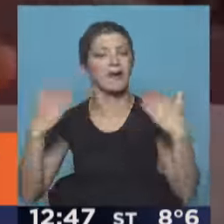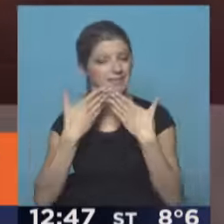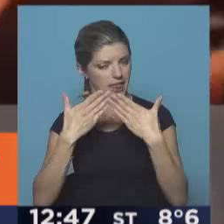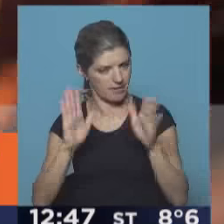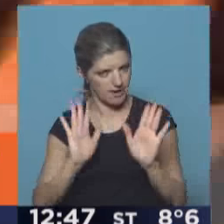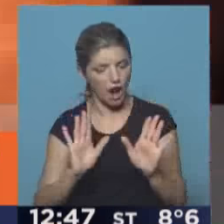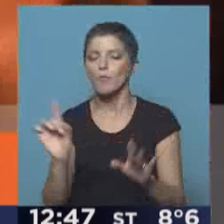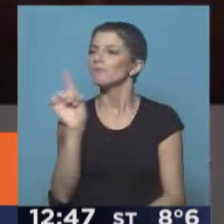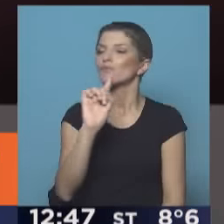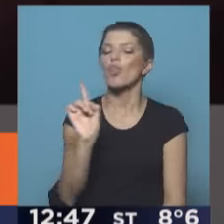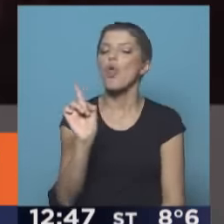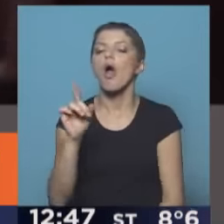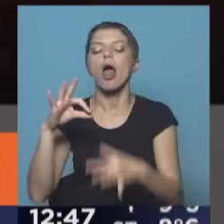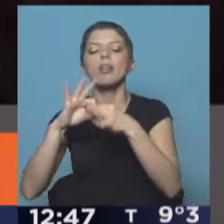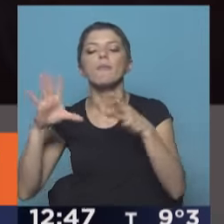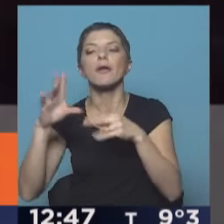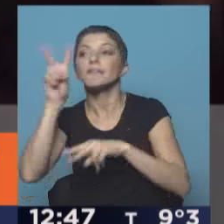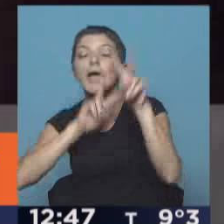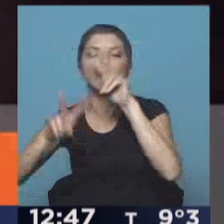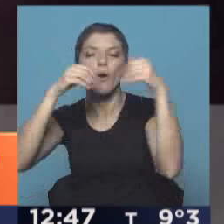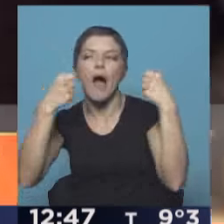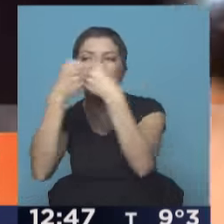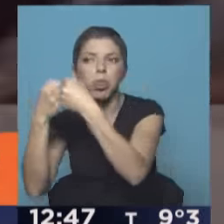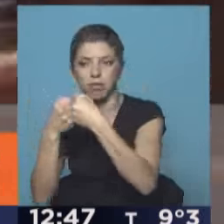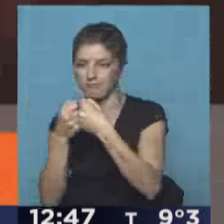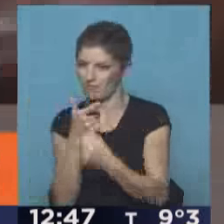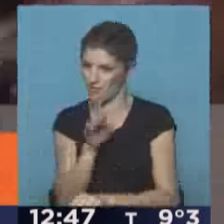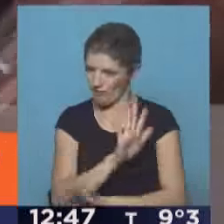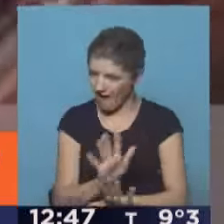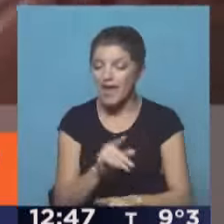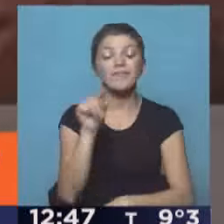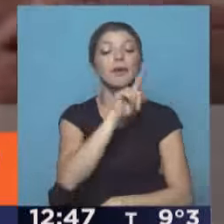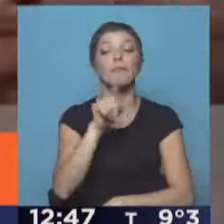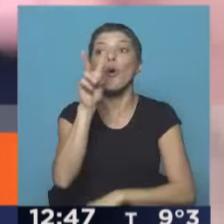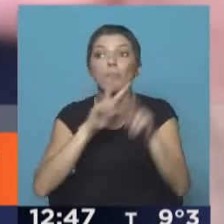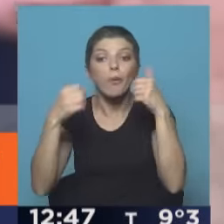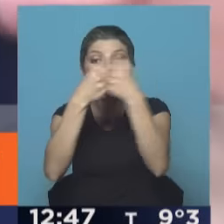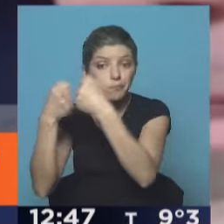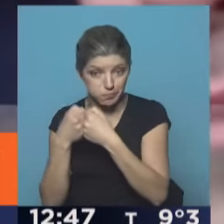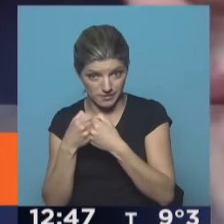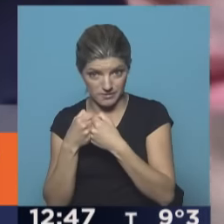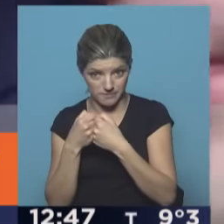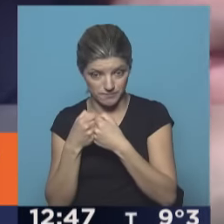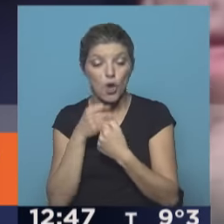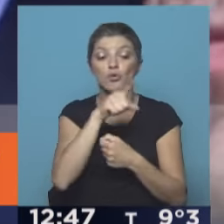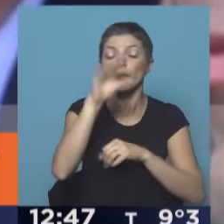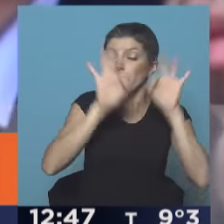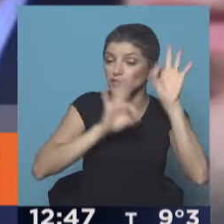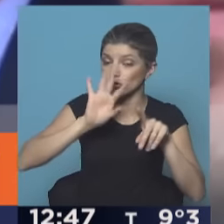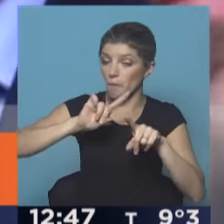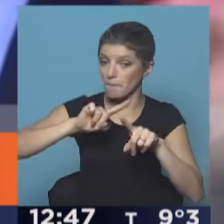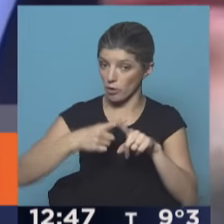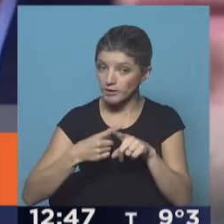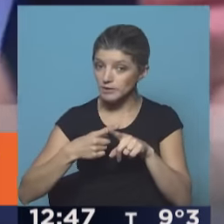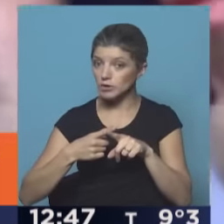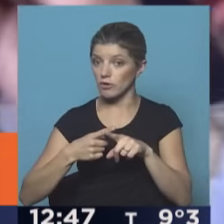una democracia que busca el consenso No no es una democracia que busca el consenso es una democracia que tiene un proyecto político un partido